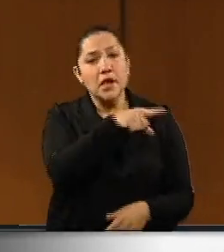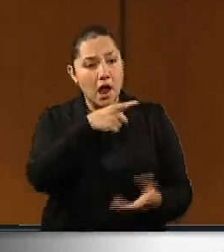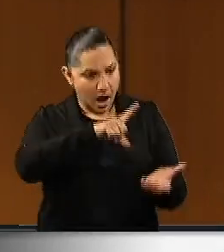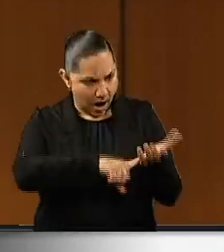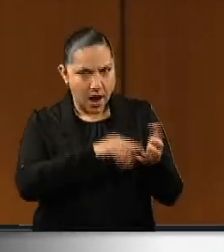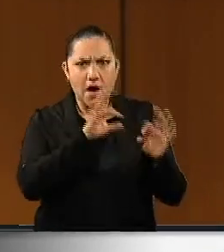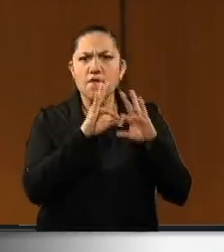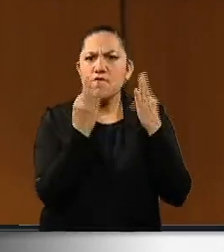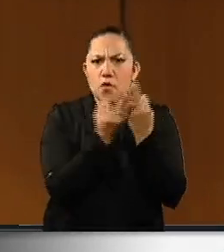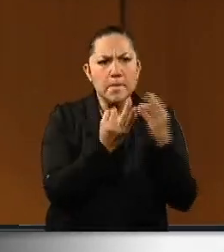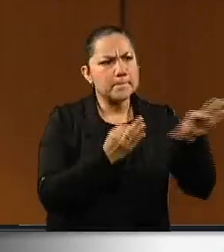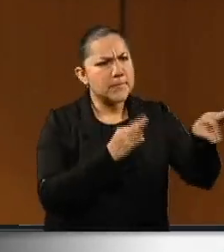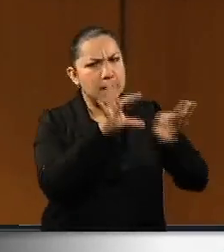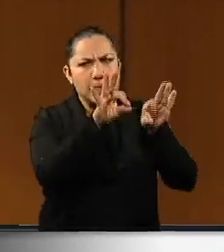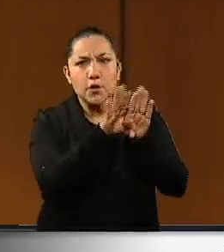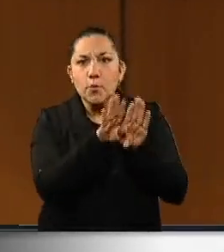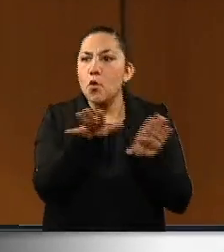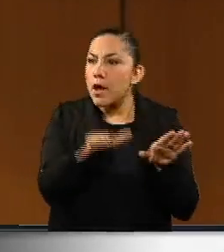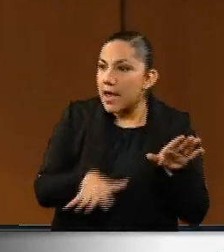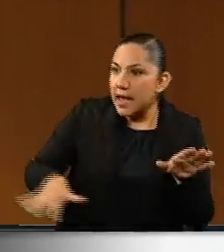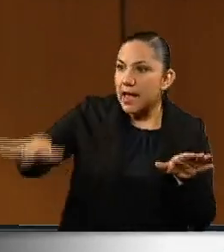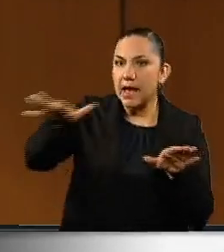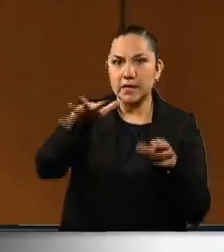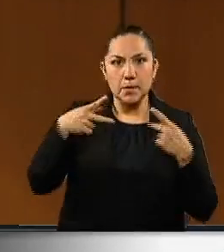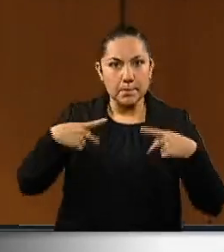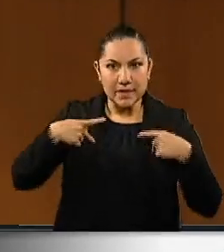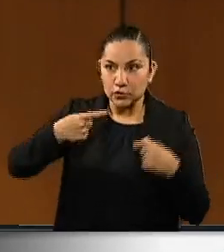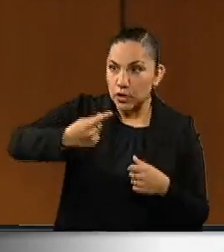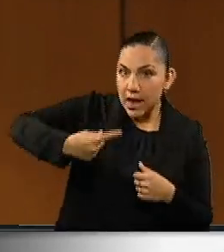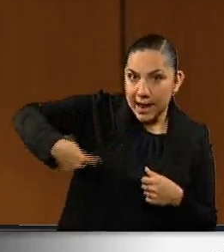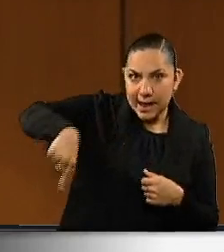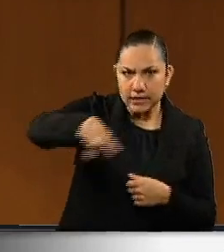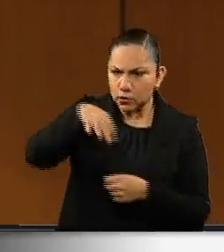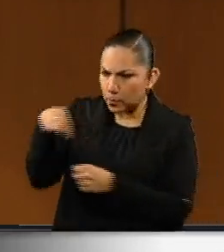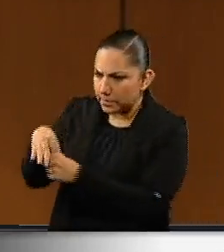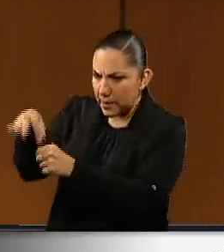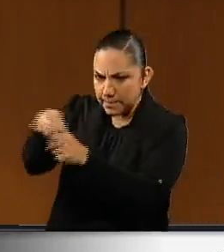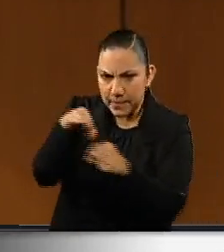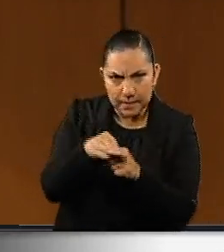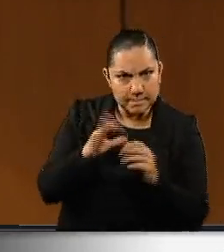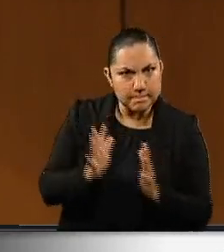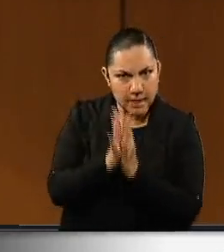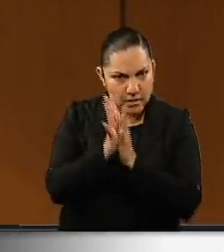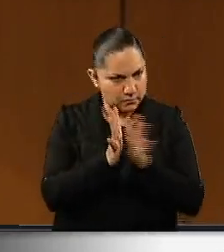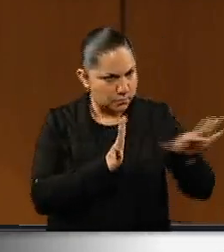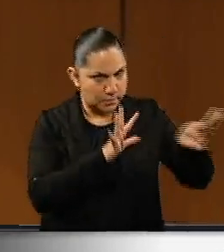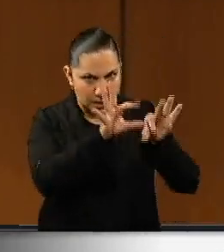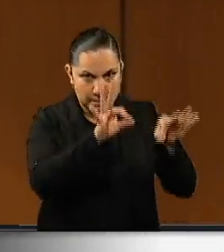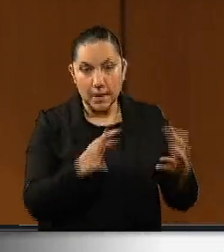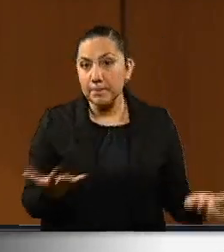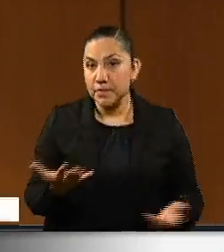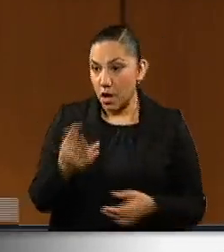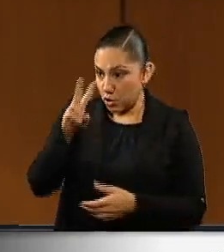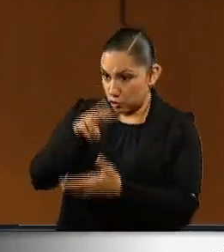participaba la ciudadanía. Muchas gracias. Reforma al Poder Judicial en 2024.